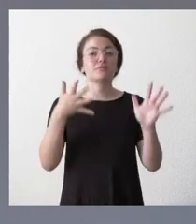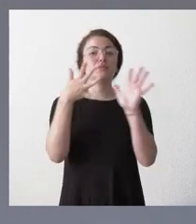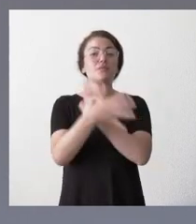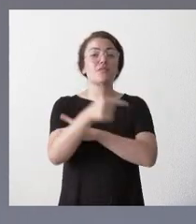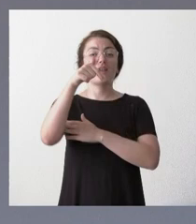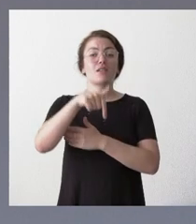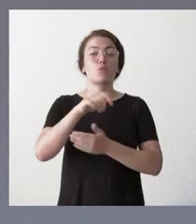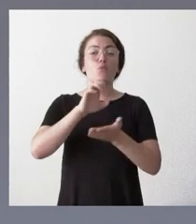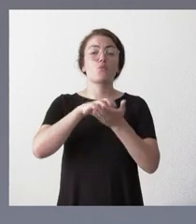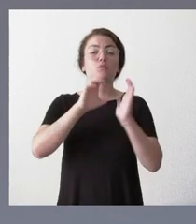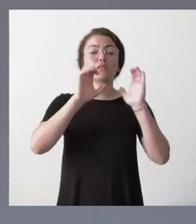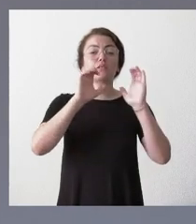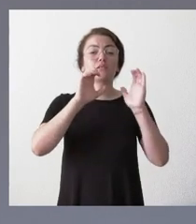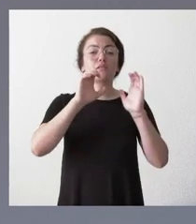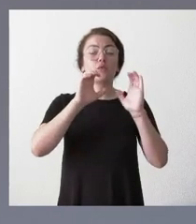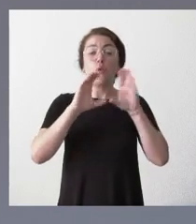Castilla y León